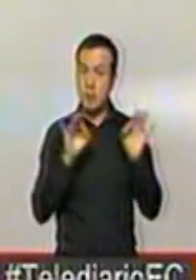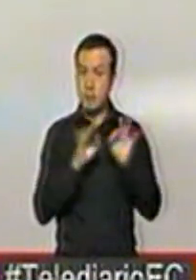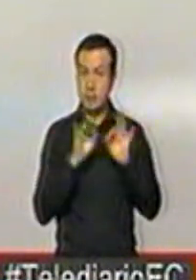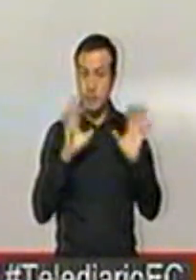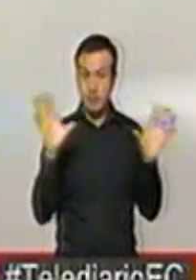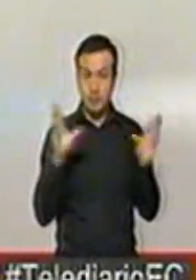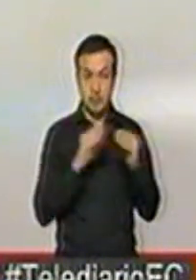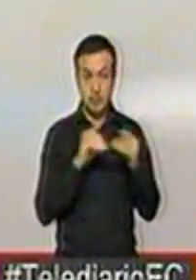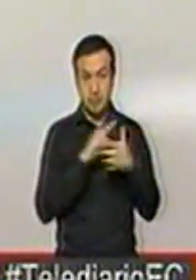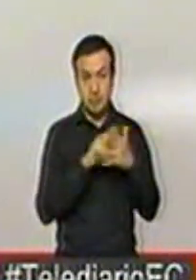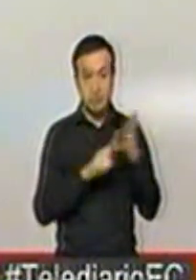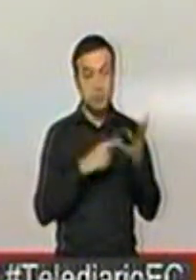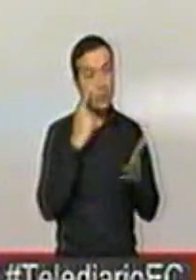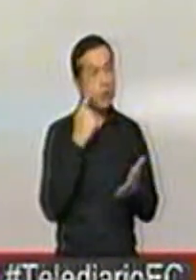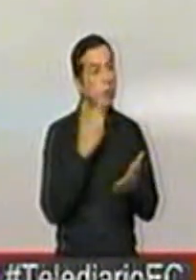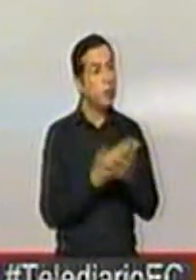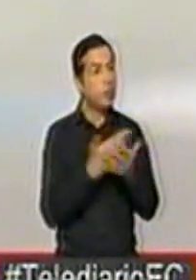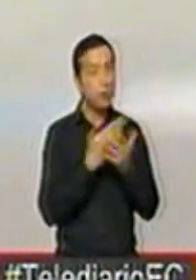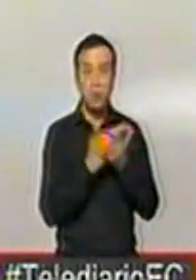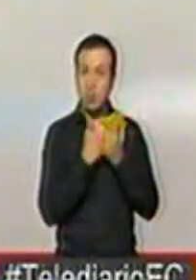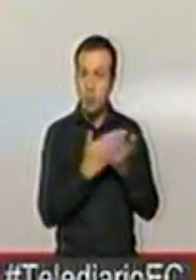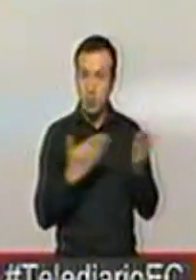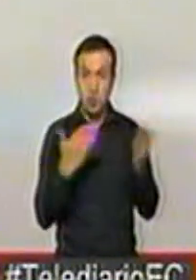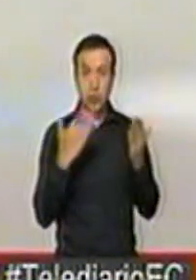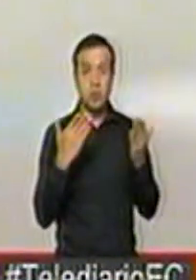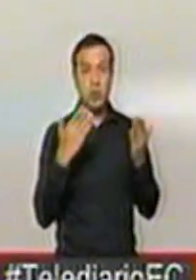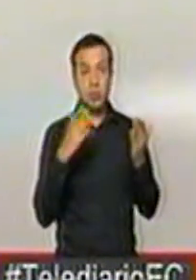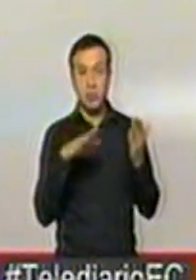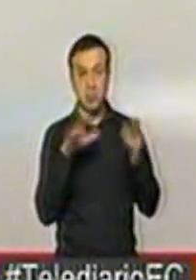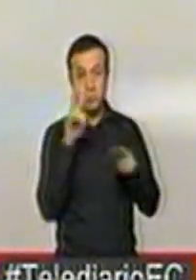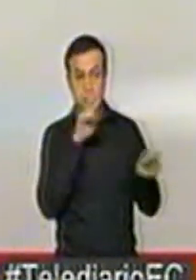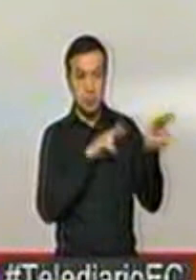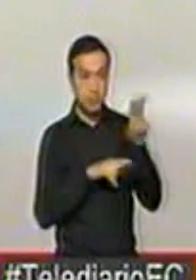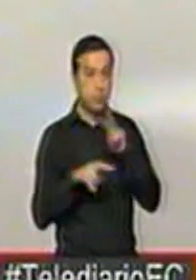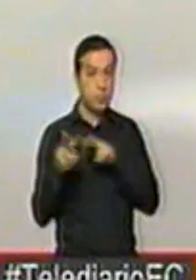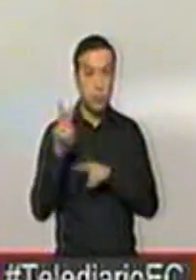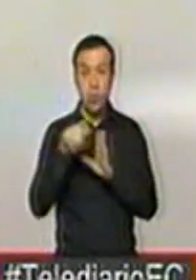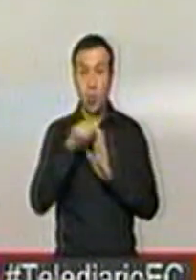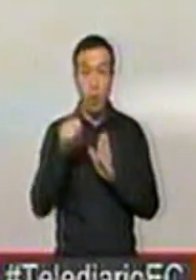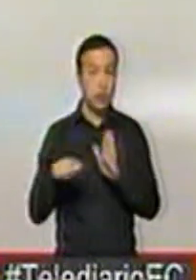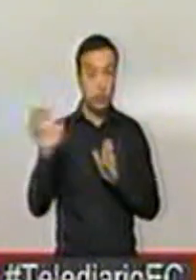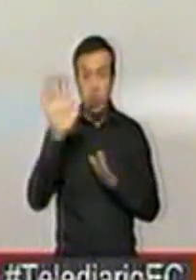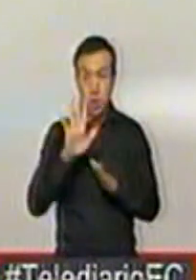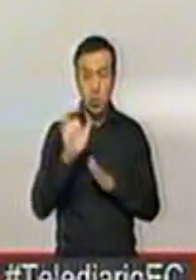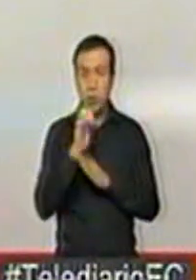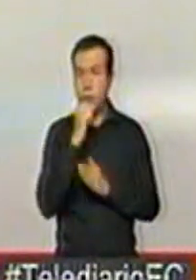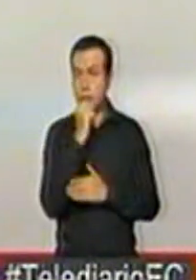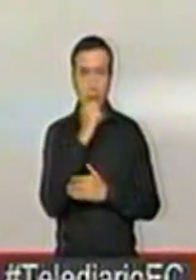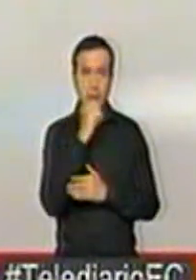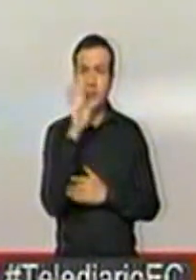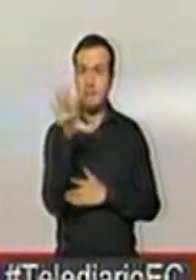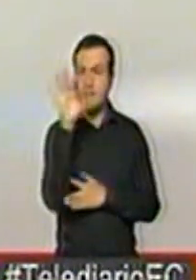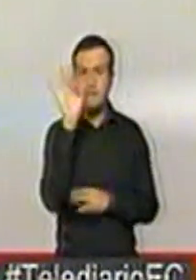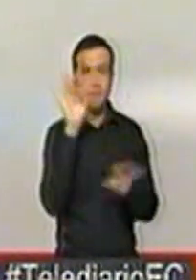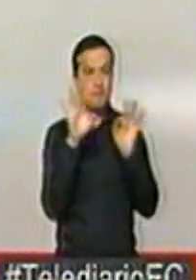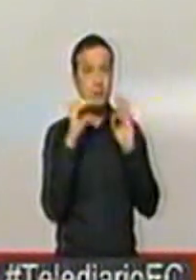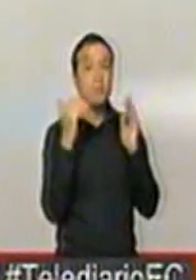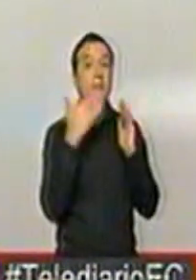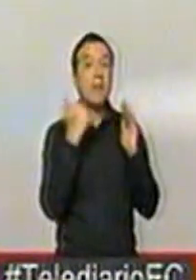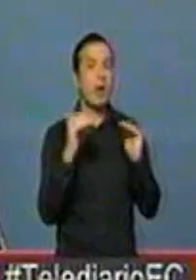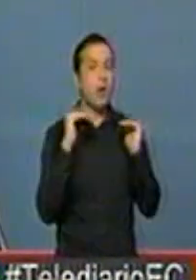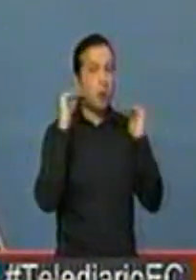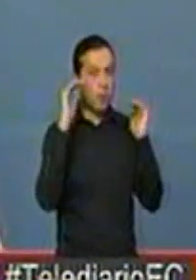bases evidentemente buscaremos del entorno de la administración de justicia del ecuador en calidad de cuestas para ver a los mejores